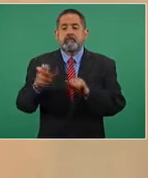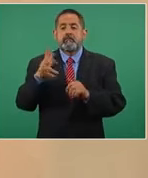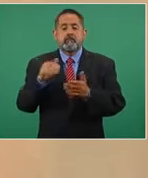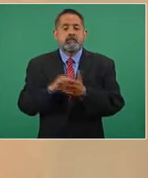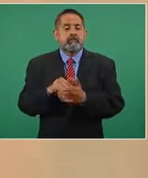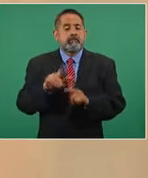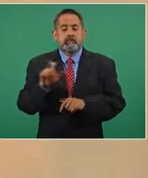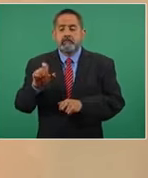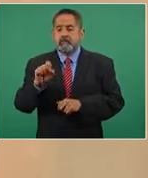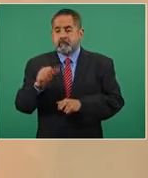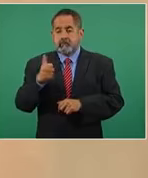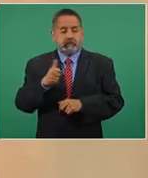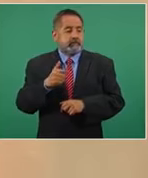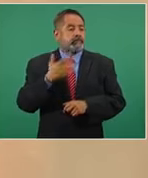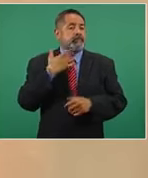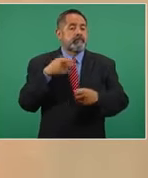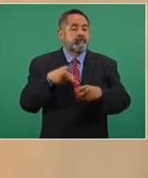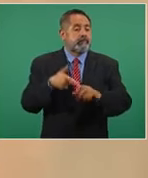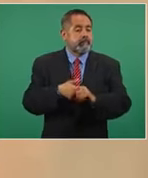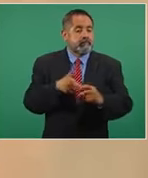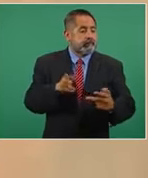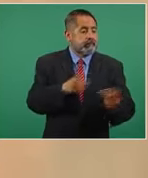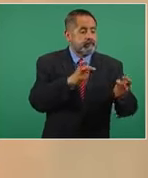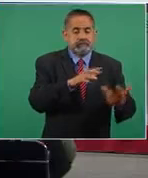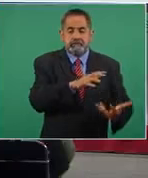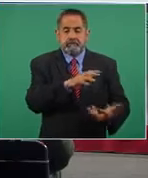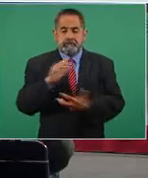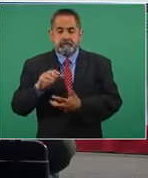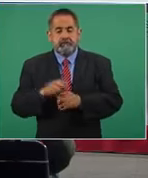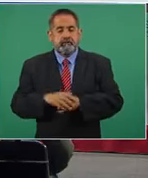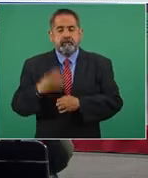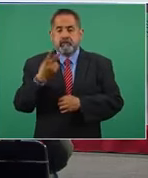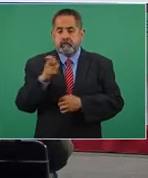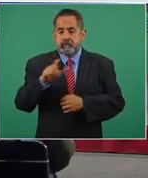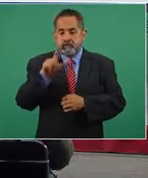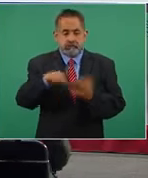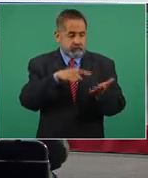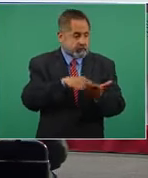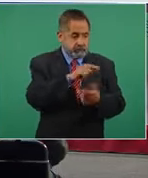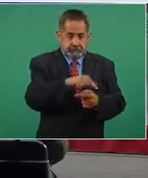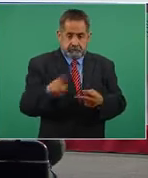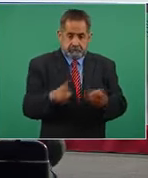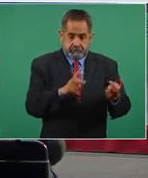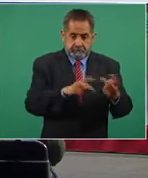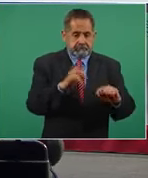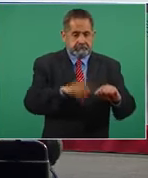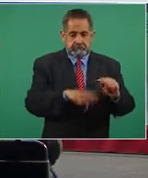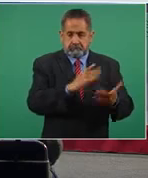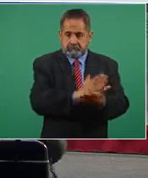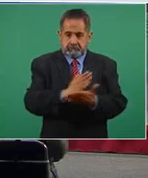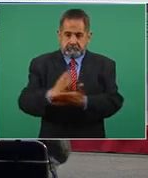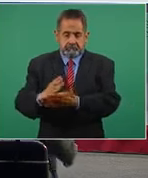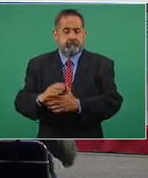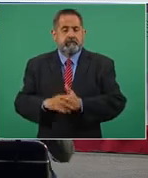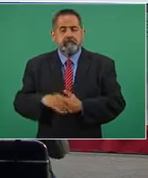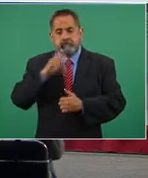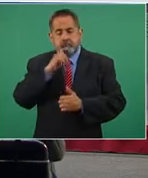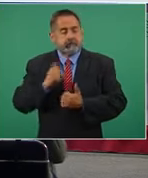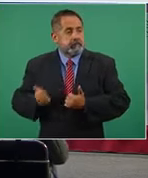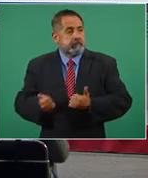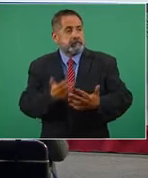710,786 litros de combustible recuperados, 217 tomas clandestinas. También seguimos en el plan de transporte de